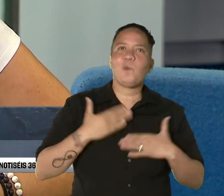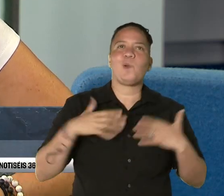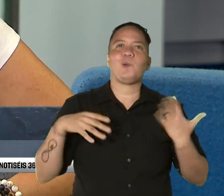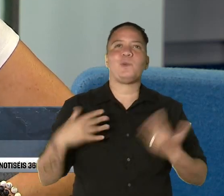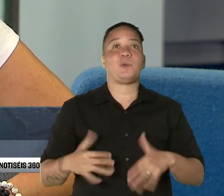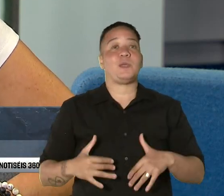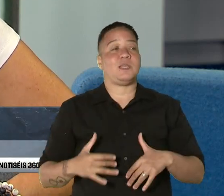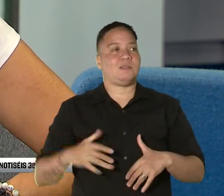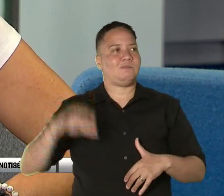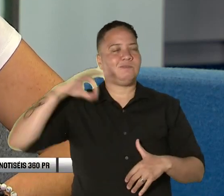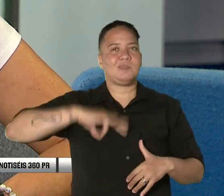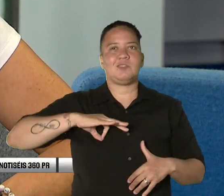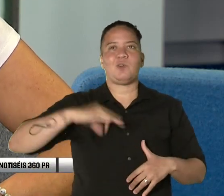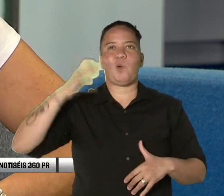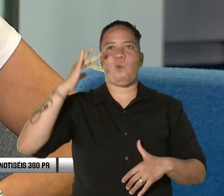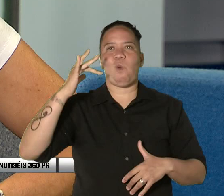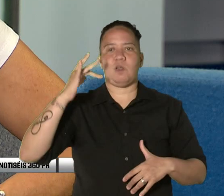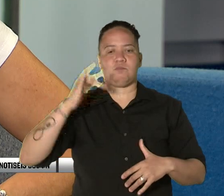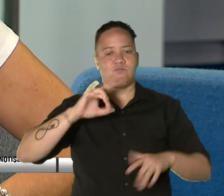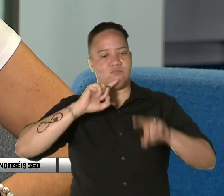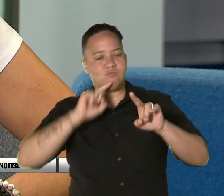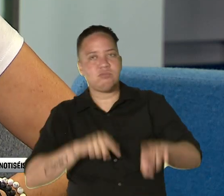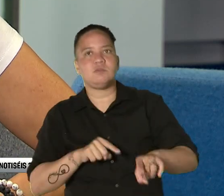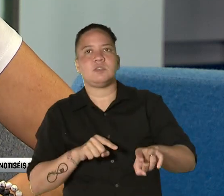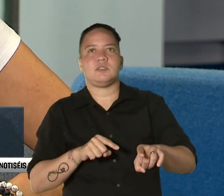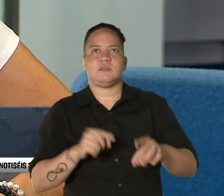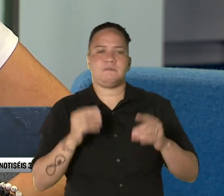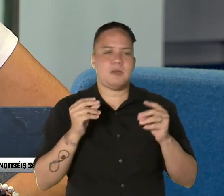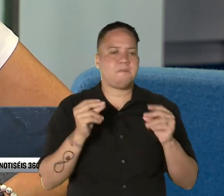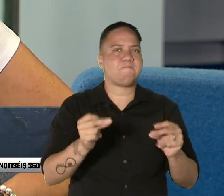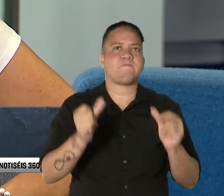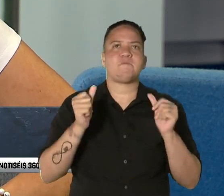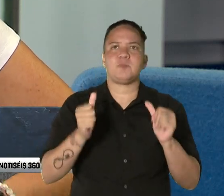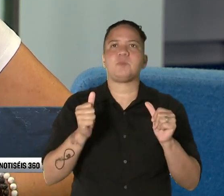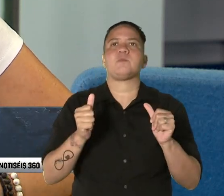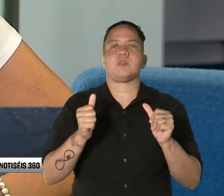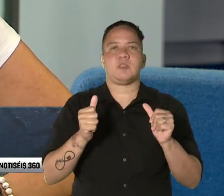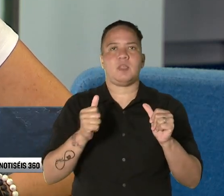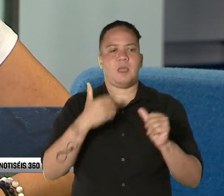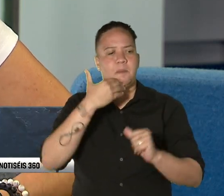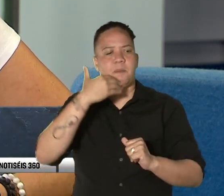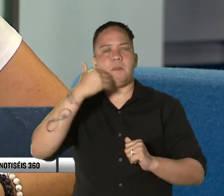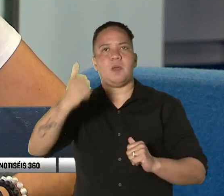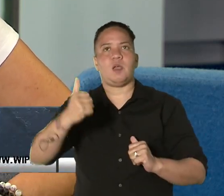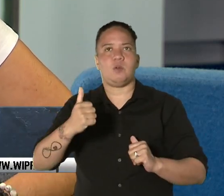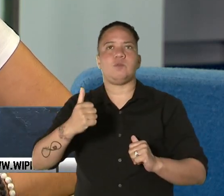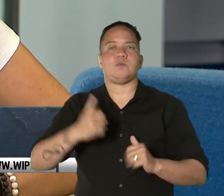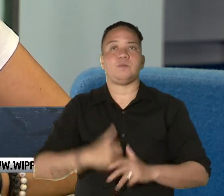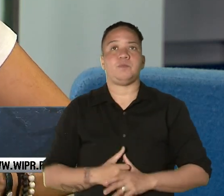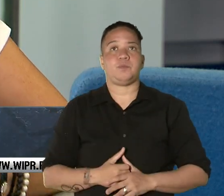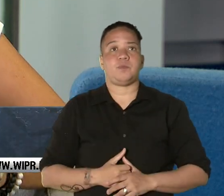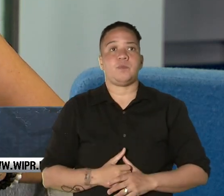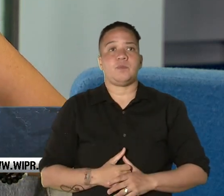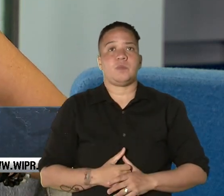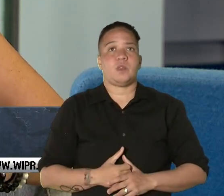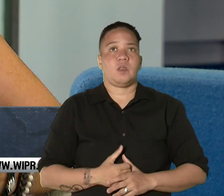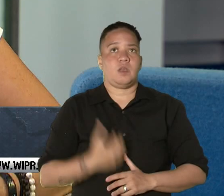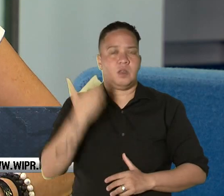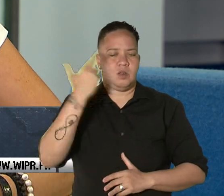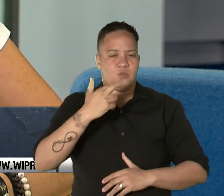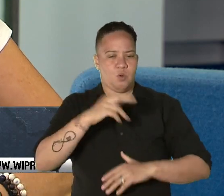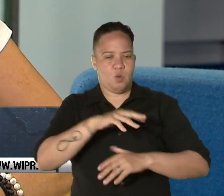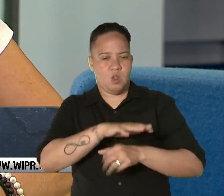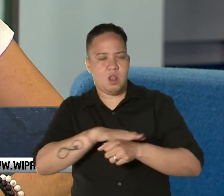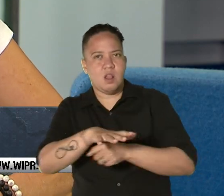es beneficioso porque ahora vamos a poder responder mucho más mucho más rápido y eficaz verdad por la por la localización